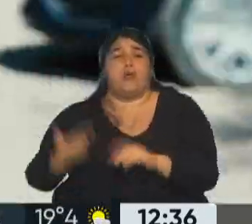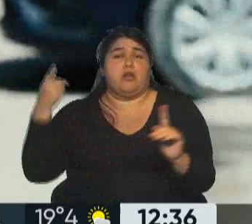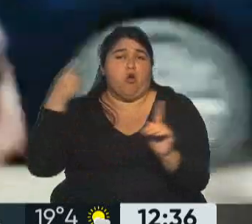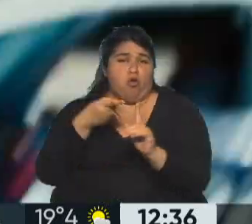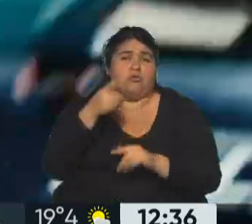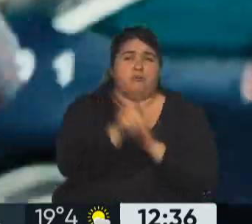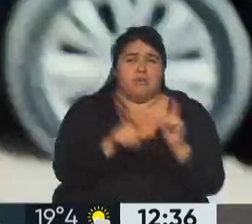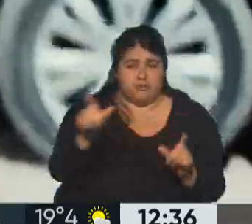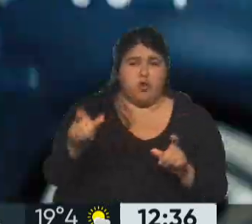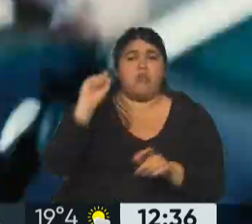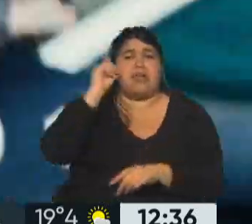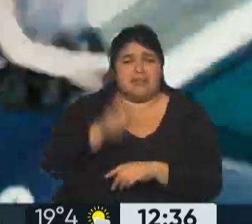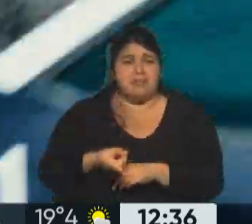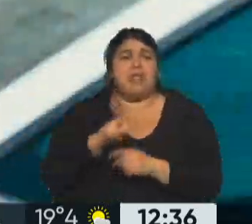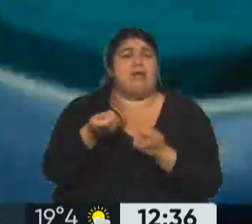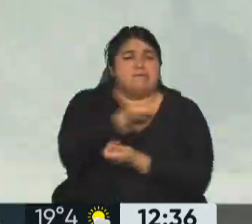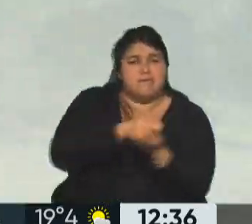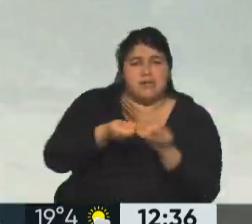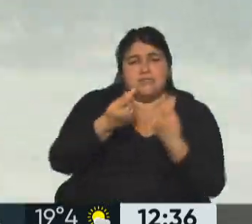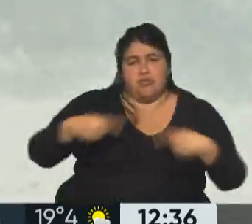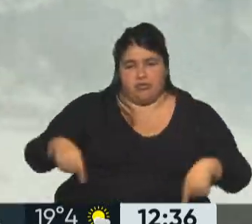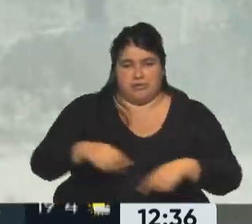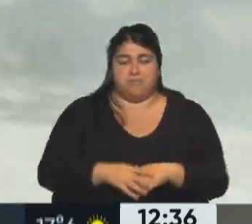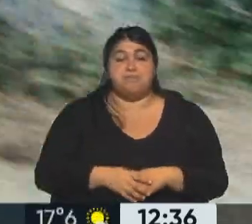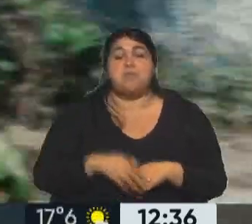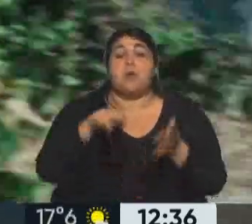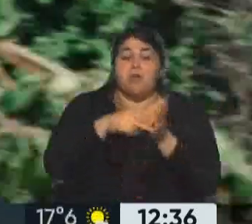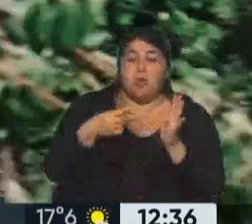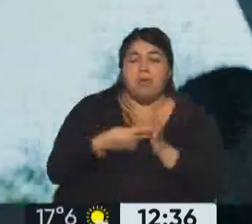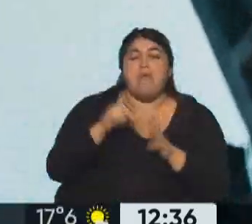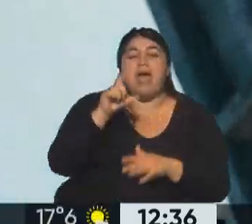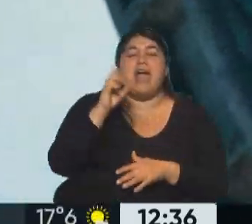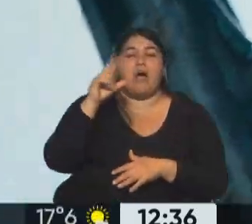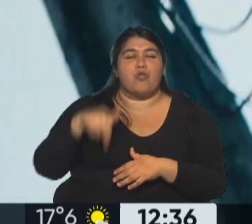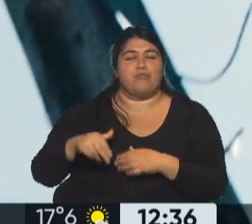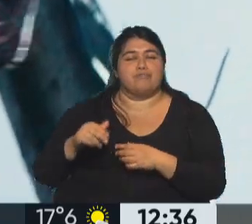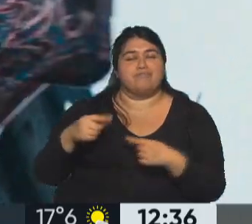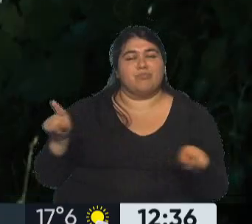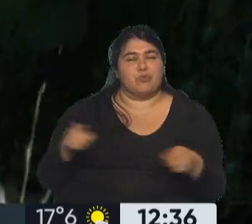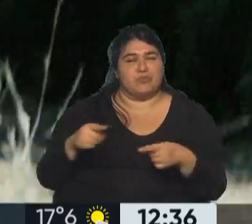también explotando de alguna manera. Residente, Woz, Problema Cabrón, así suena.